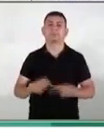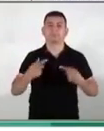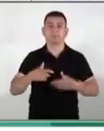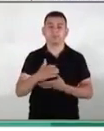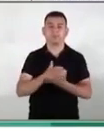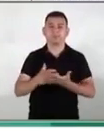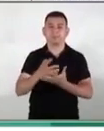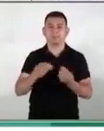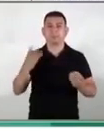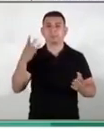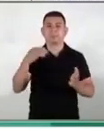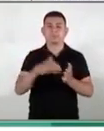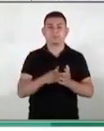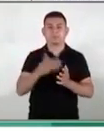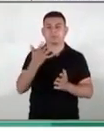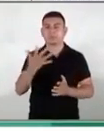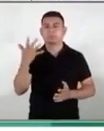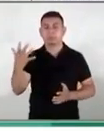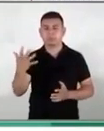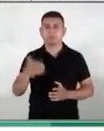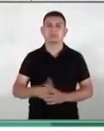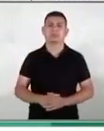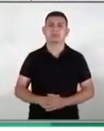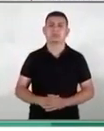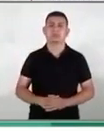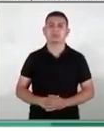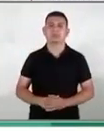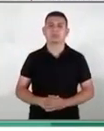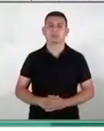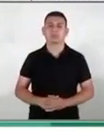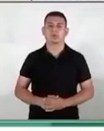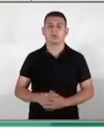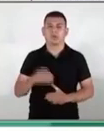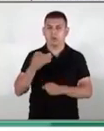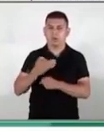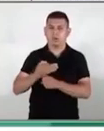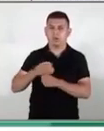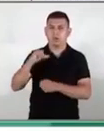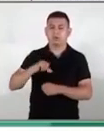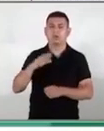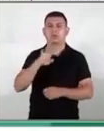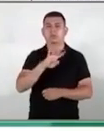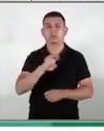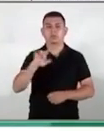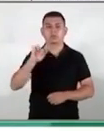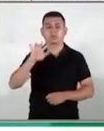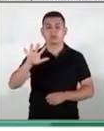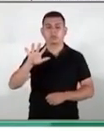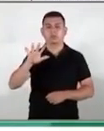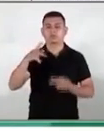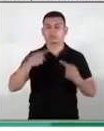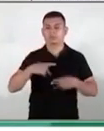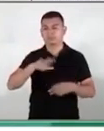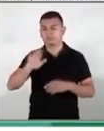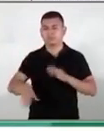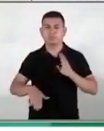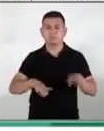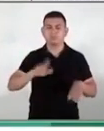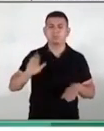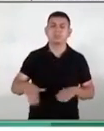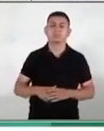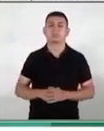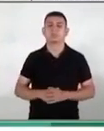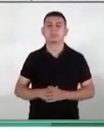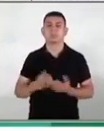recuperados, 3.055. Lamentablemente ya llevamos 475 defunciones y